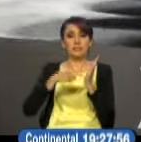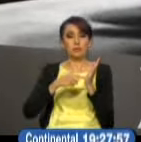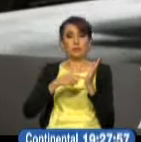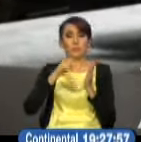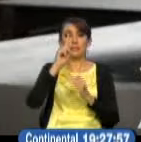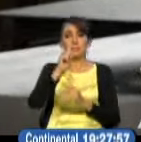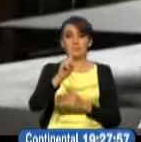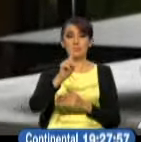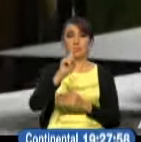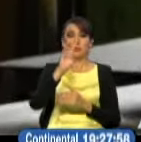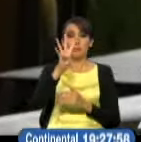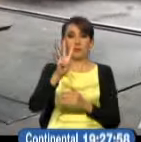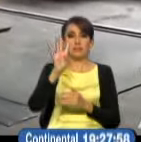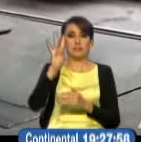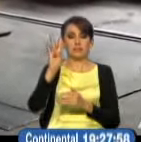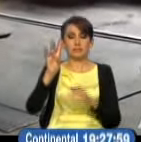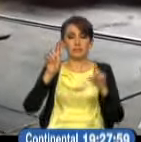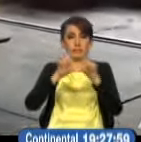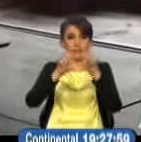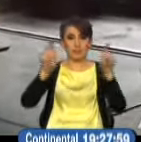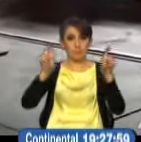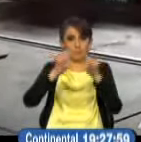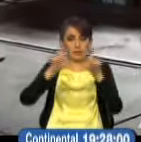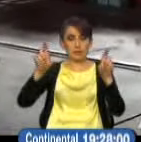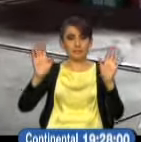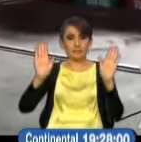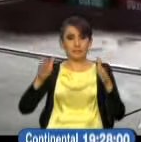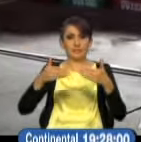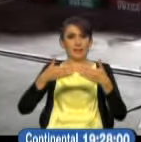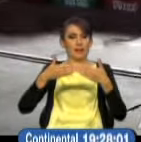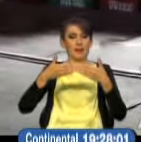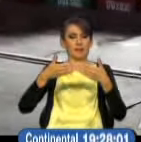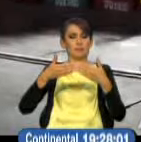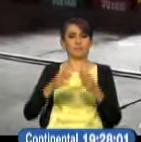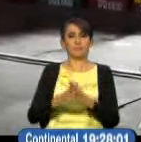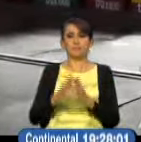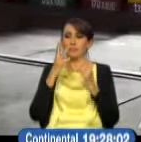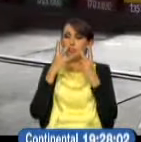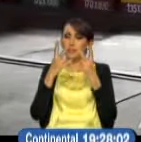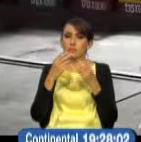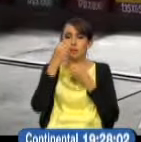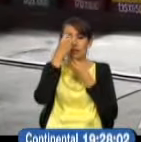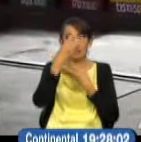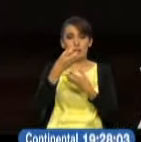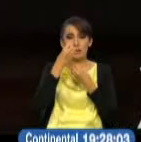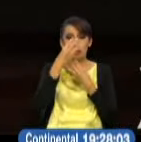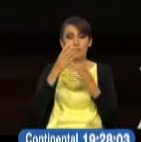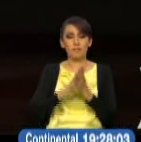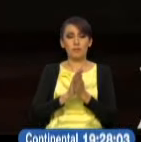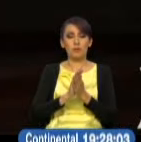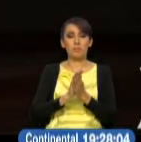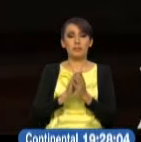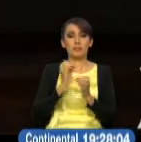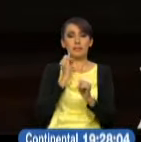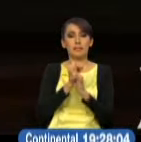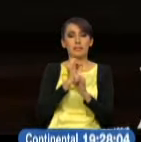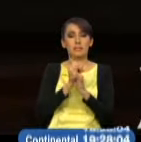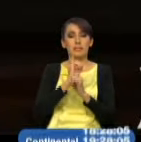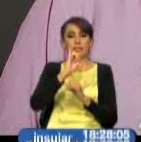y medianas empresas de menos de 100 empleados. Esto según el Instituto Nacional de Estadísticas y Censos de Argentina,